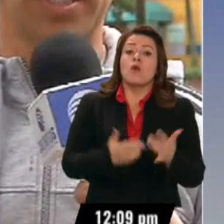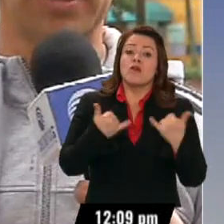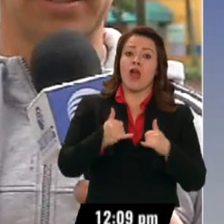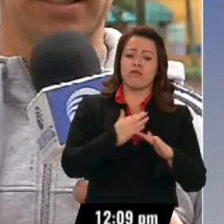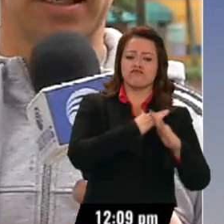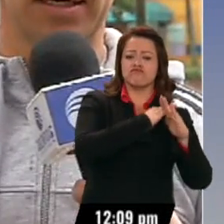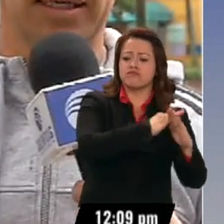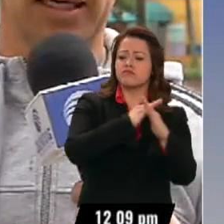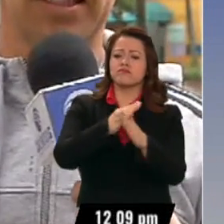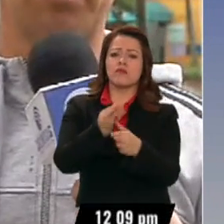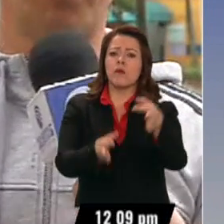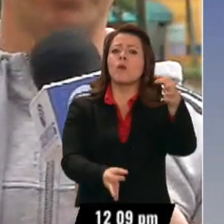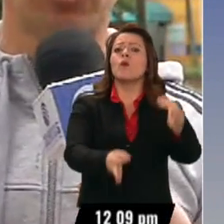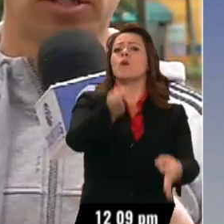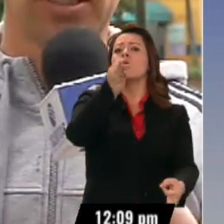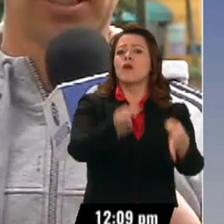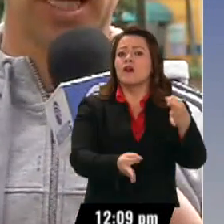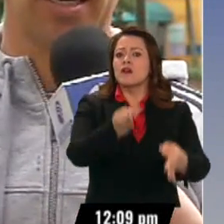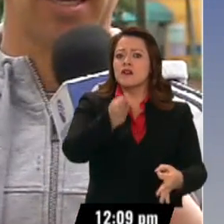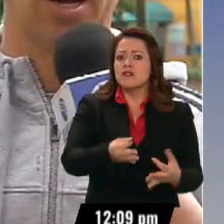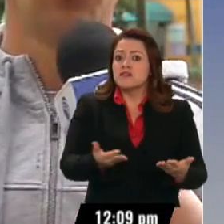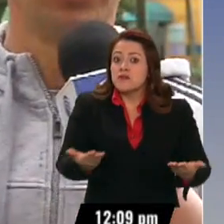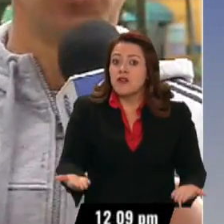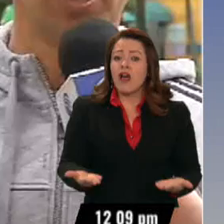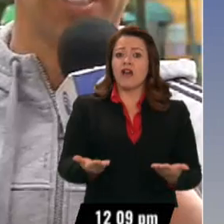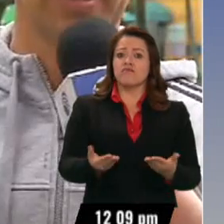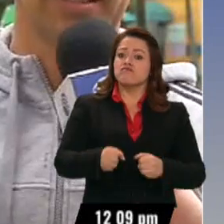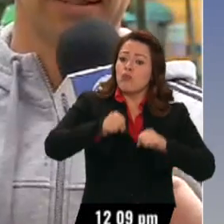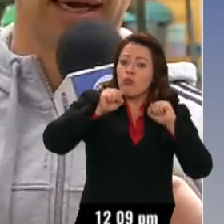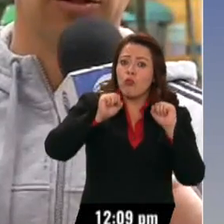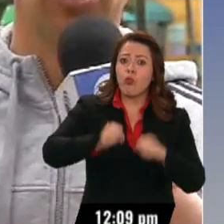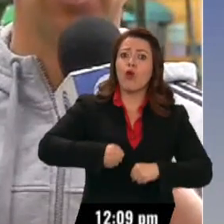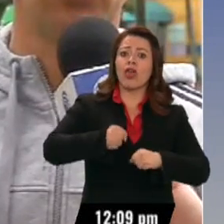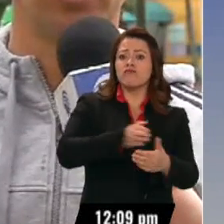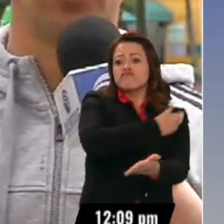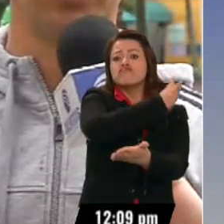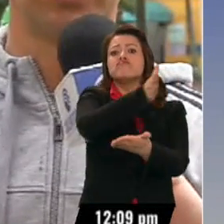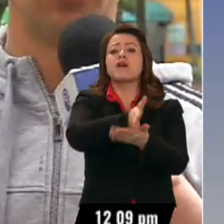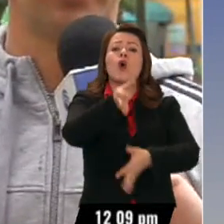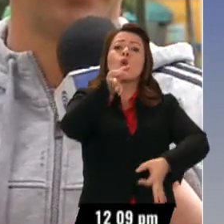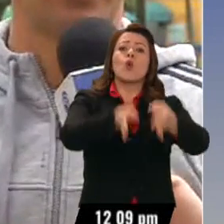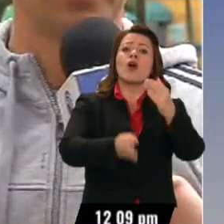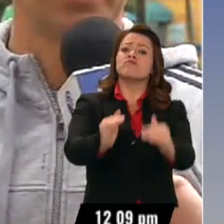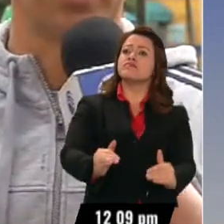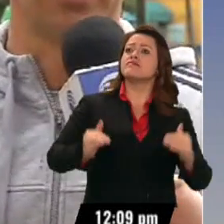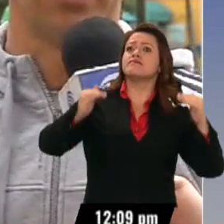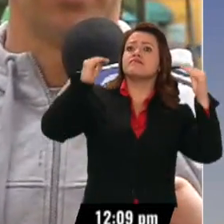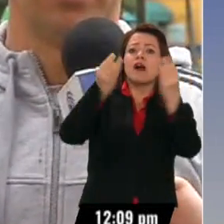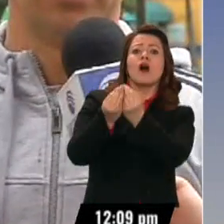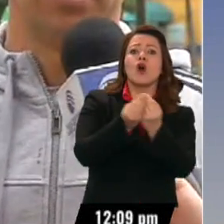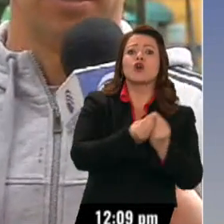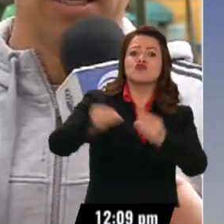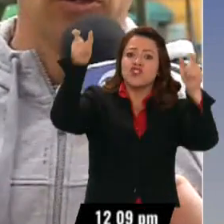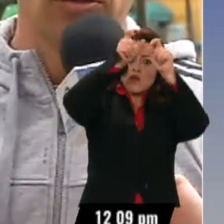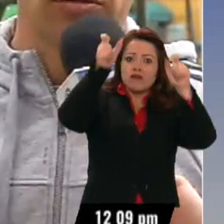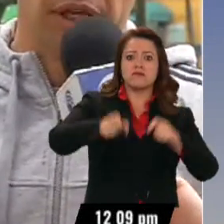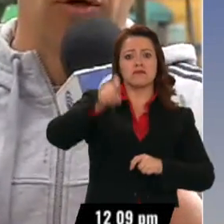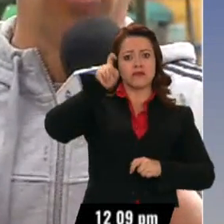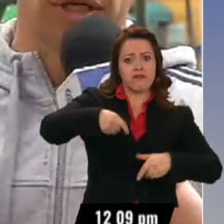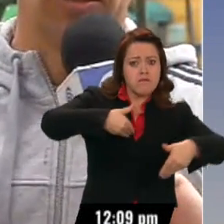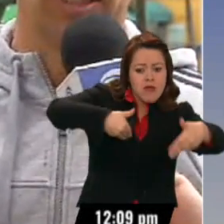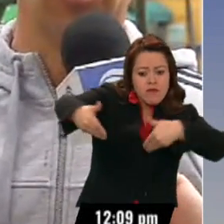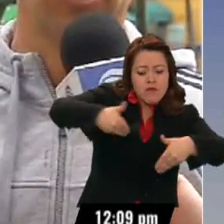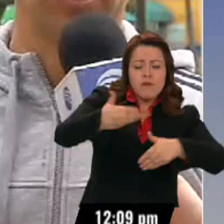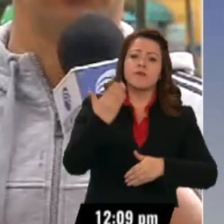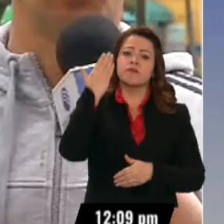control jurisdiccional, es decir, que se puede solicitar a un tribunal, que en este caso es el Consejo de Estado, que la revise.